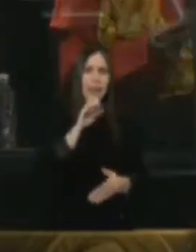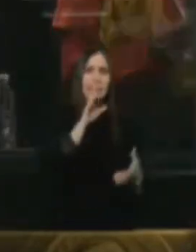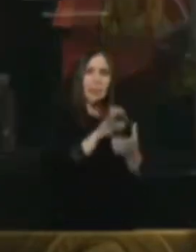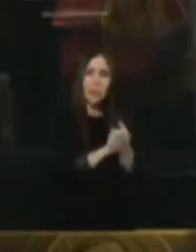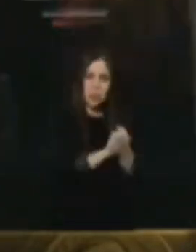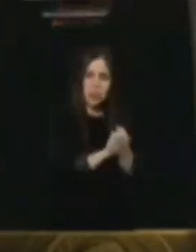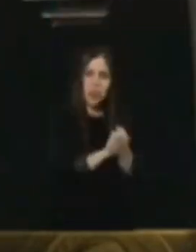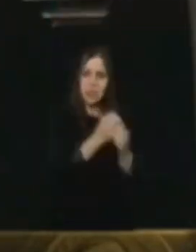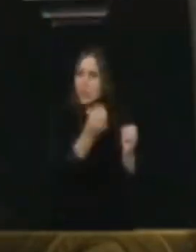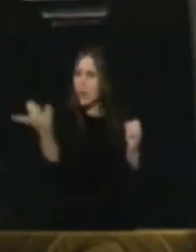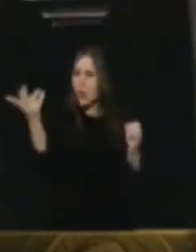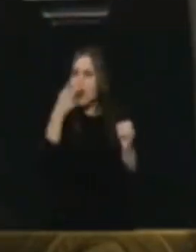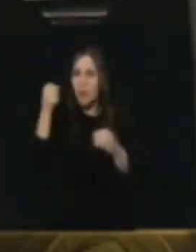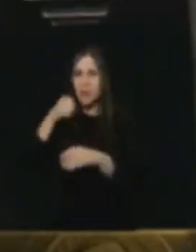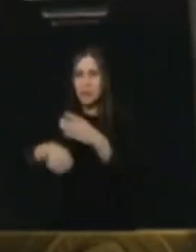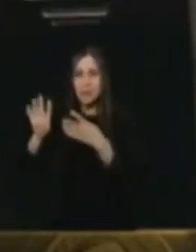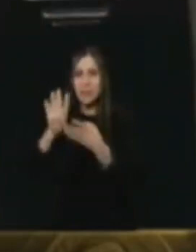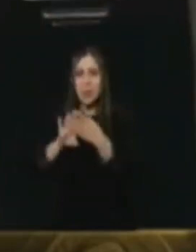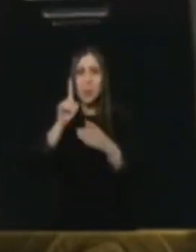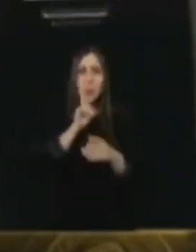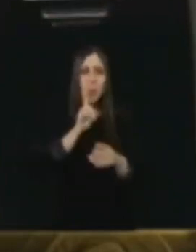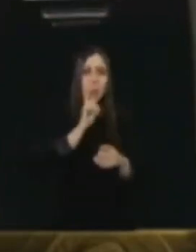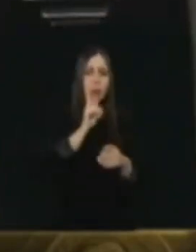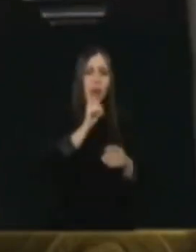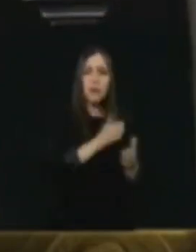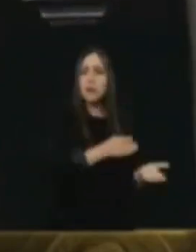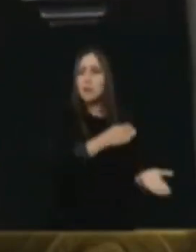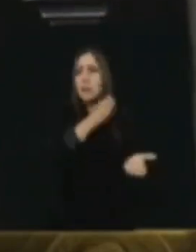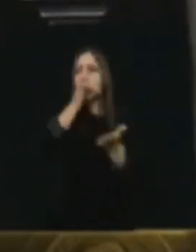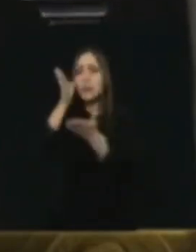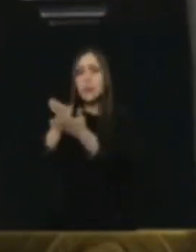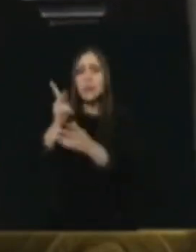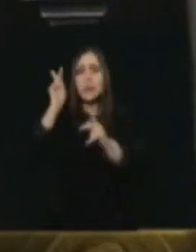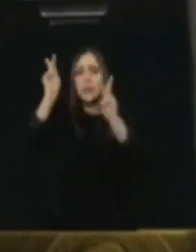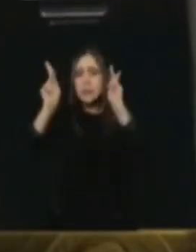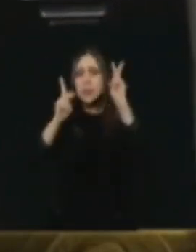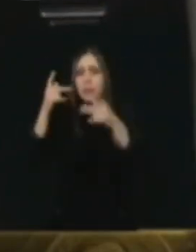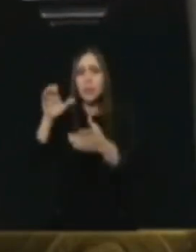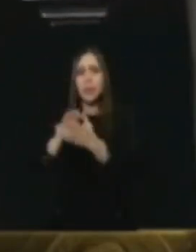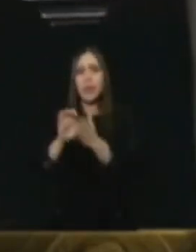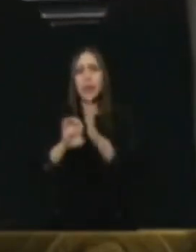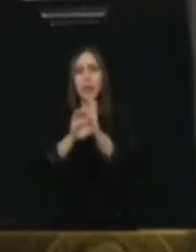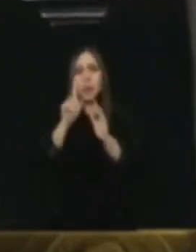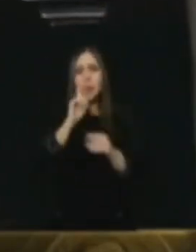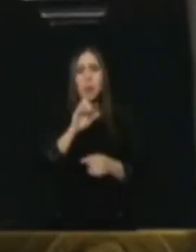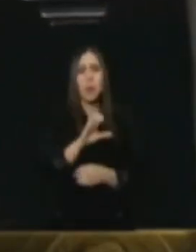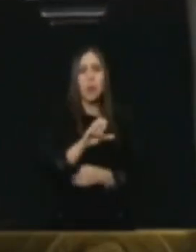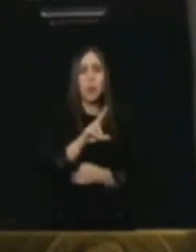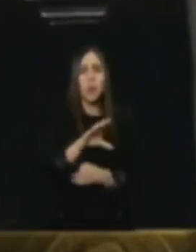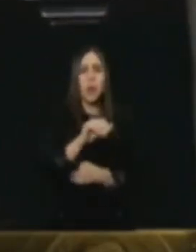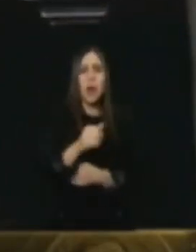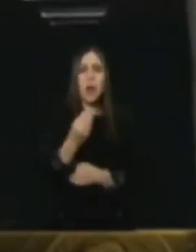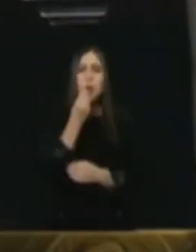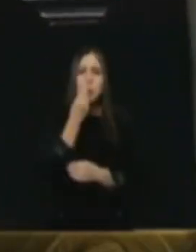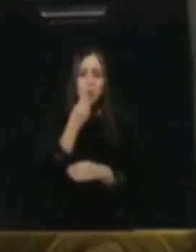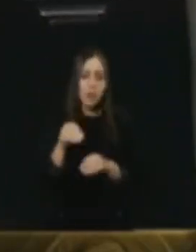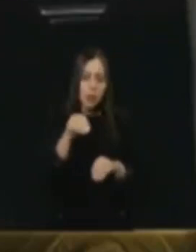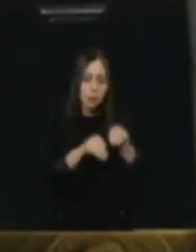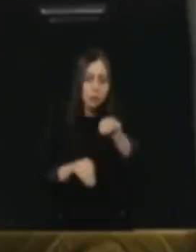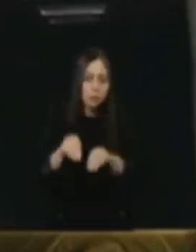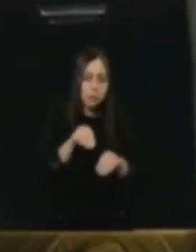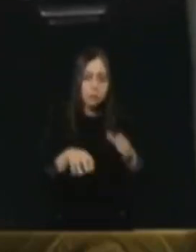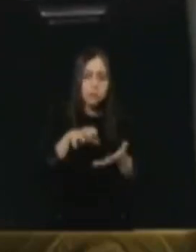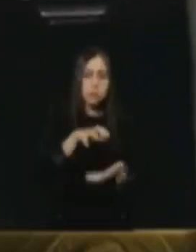cárcel a verlo, a ver a su esposo, como doña Cuca Lumbreras con su itacate, así